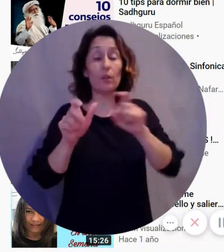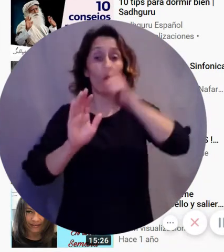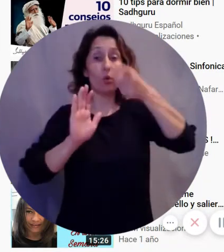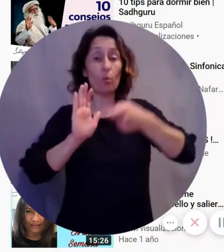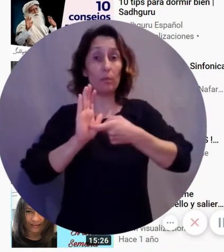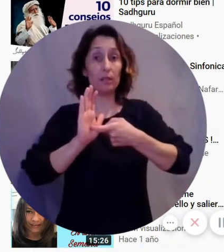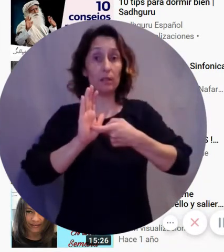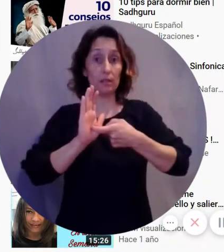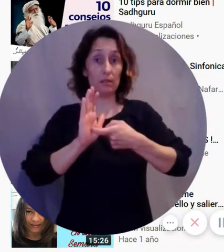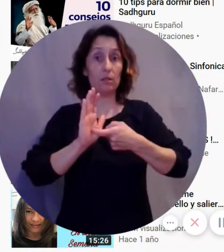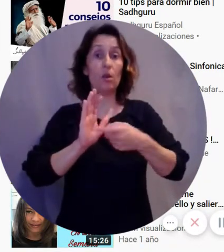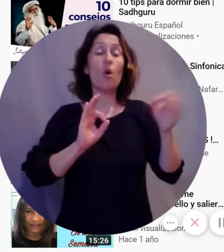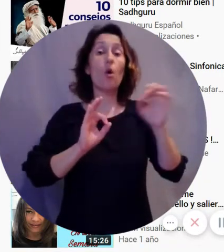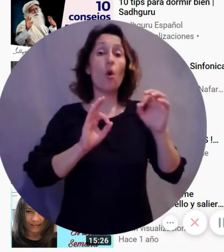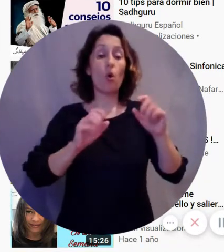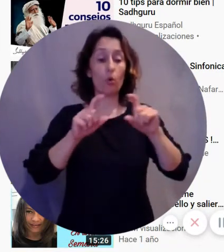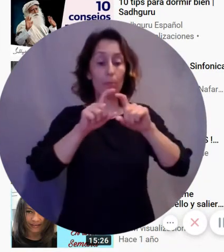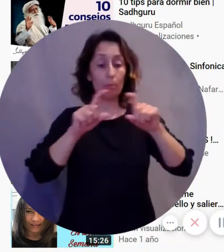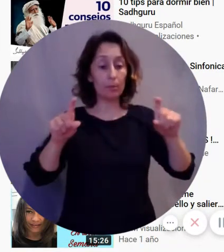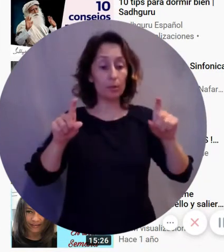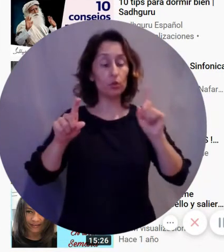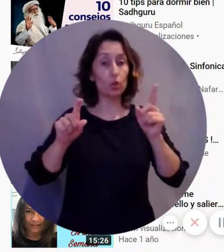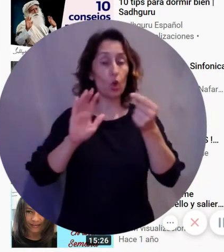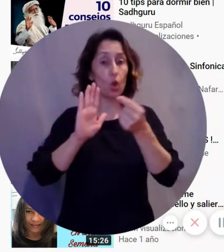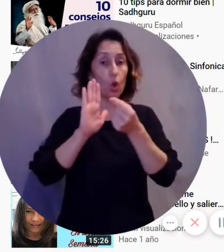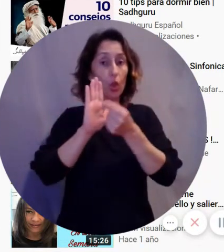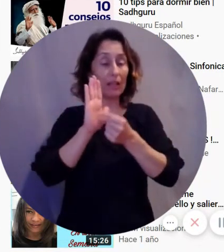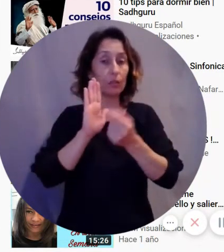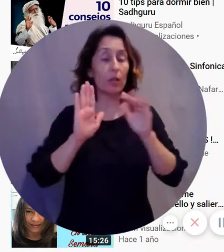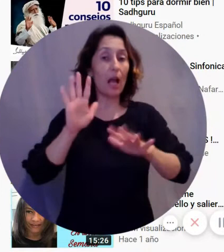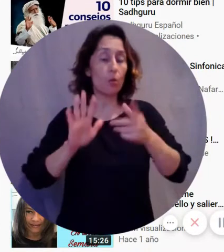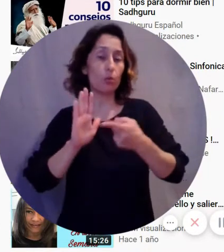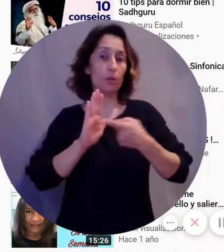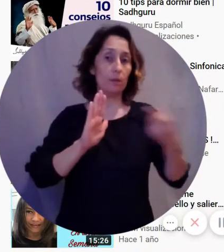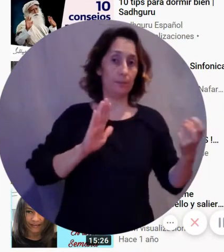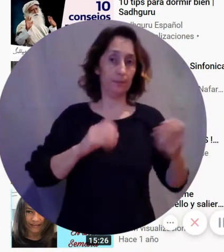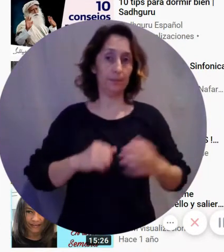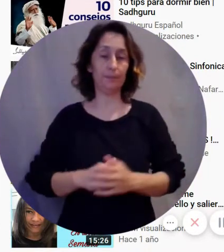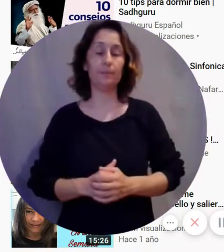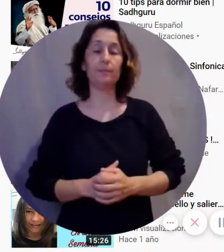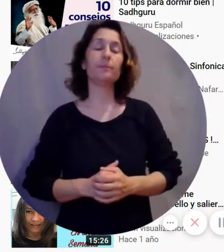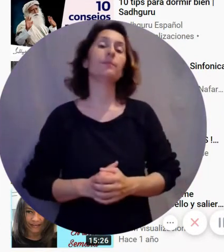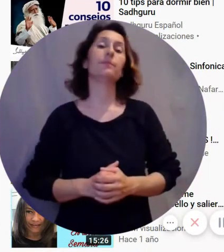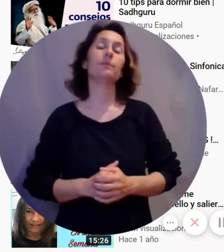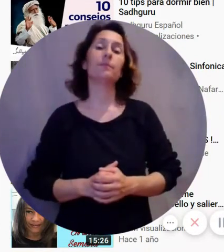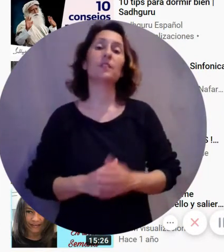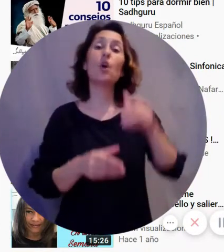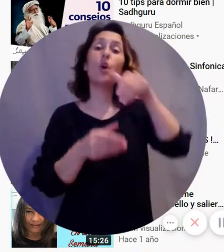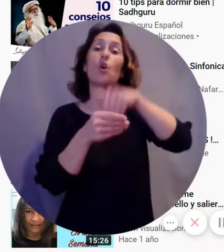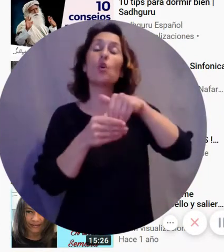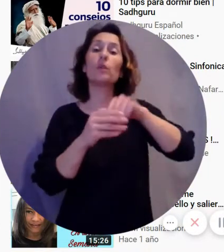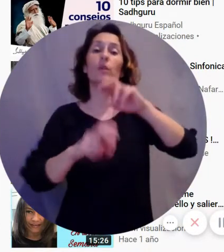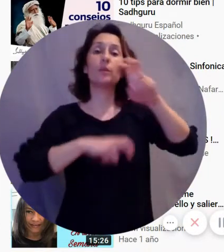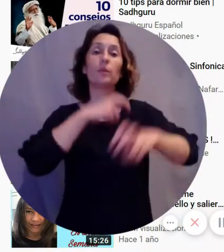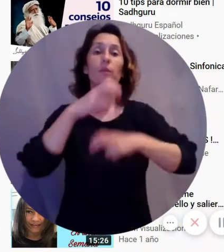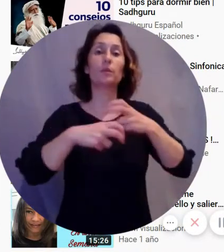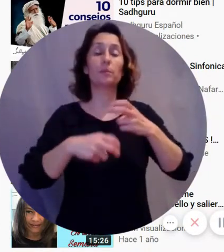sección, eliminar únicamente alguno de sus elementos. Para modificar el contenido pulsamos sobre el lápiz de la derecha del